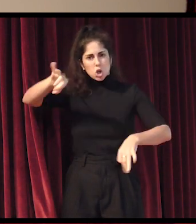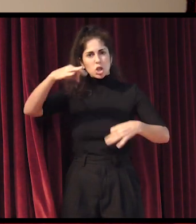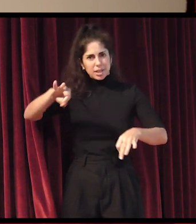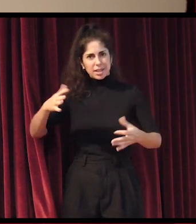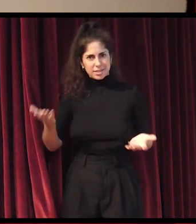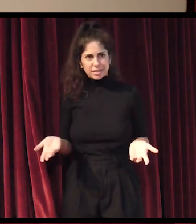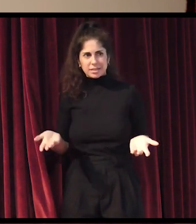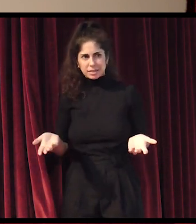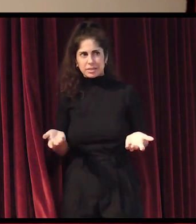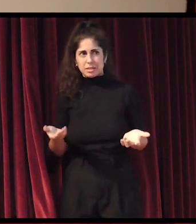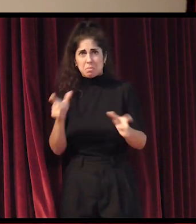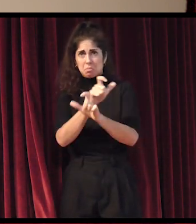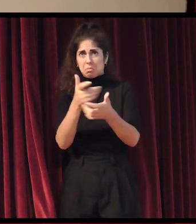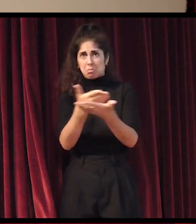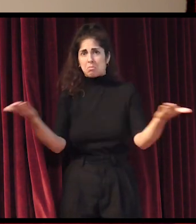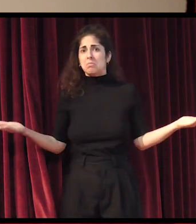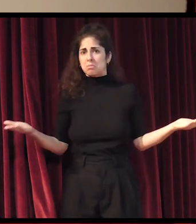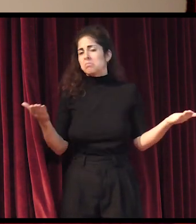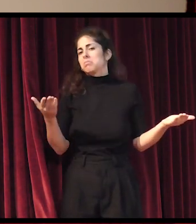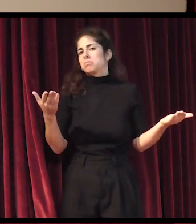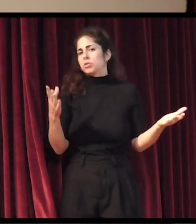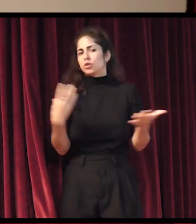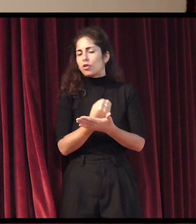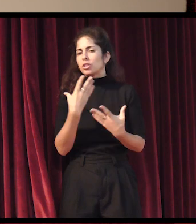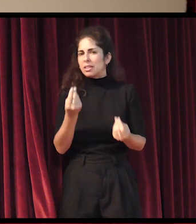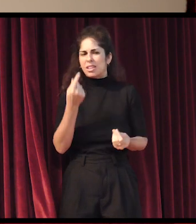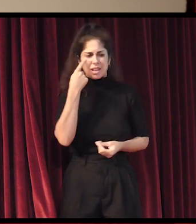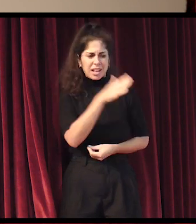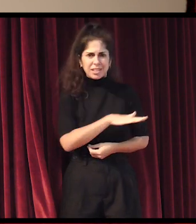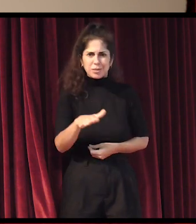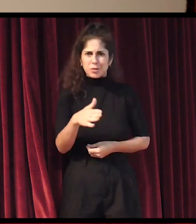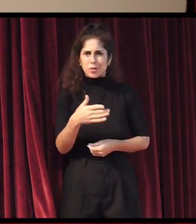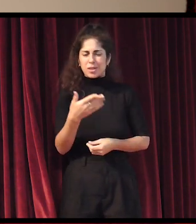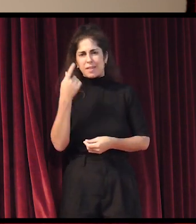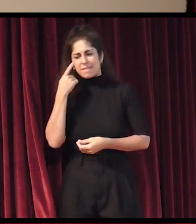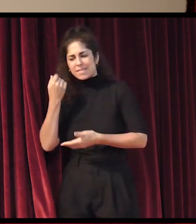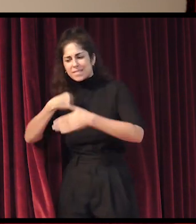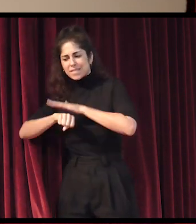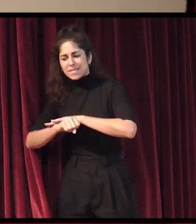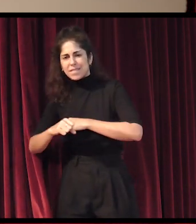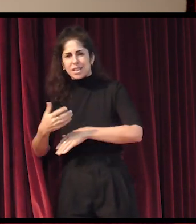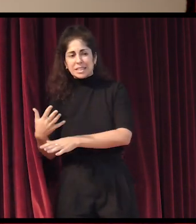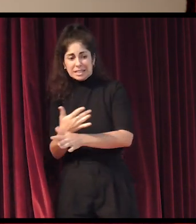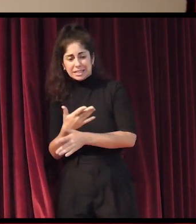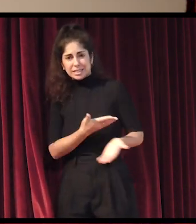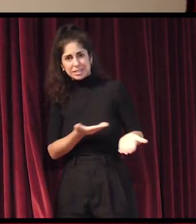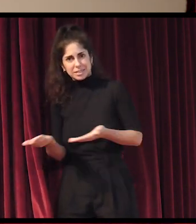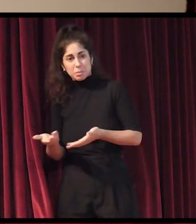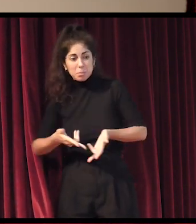normal el que un niño o una niña se le impida jugar al fútbol en nuestro entorno. Cuando lo hemos